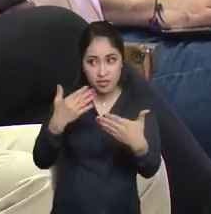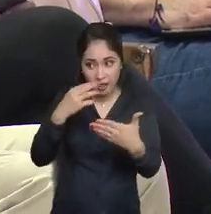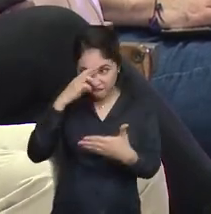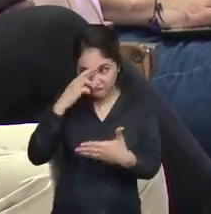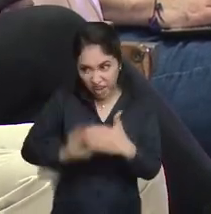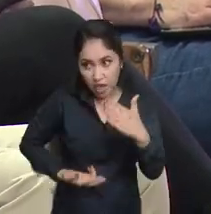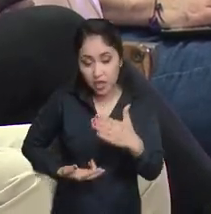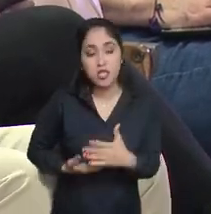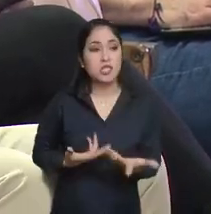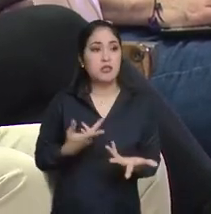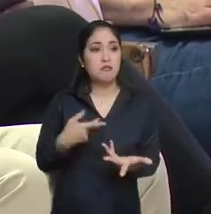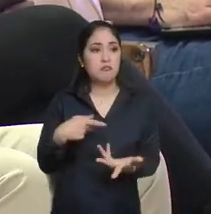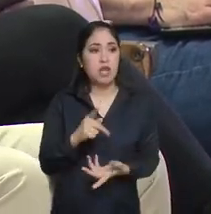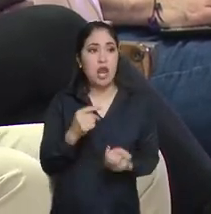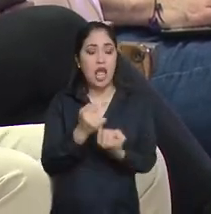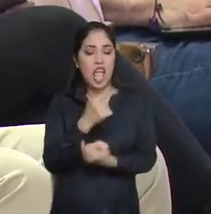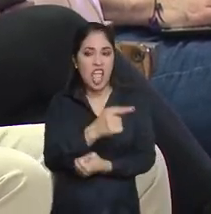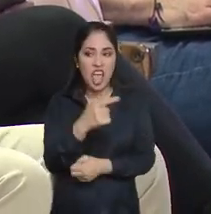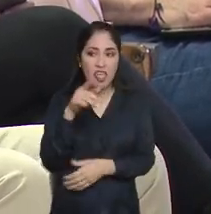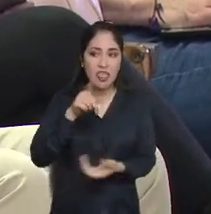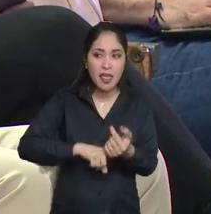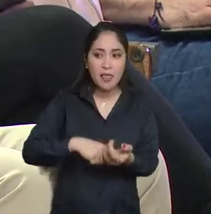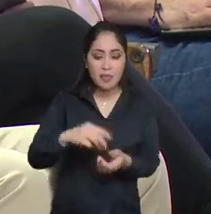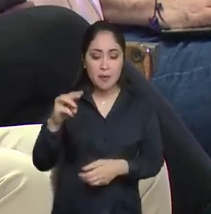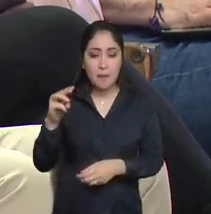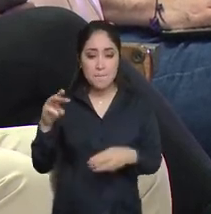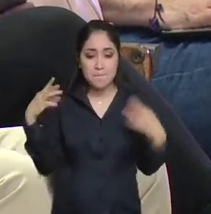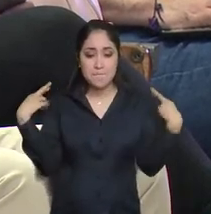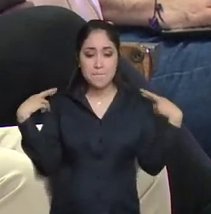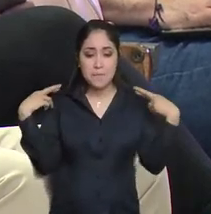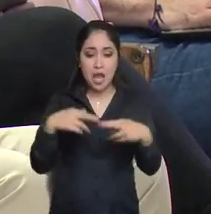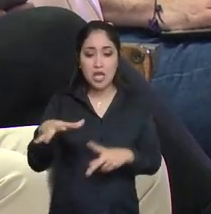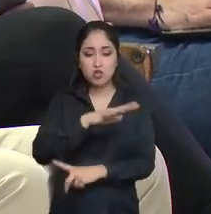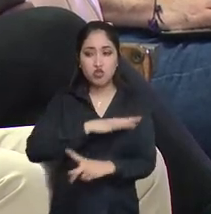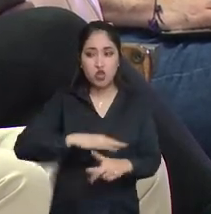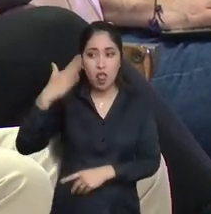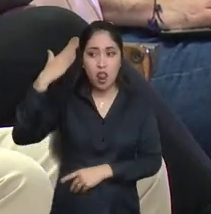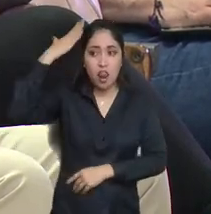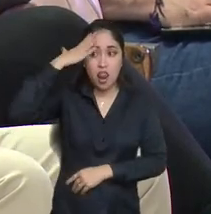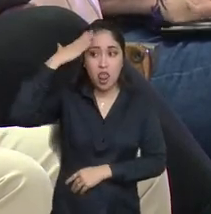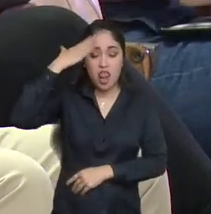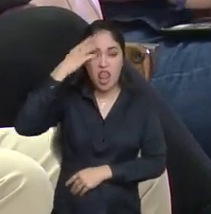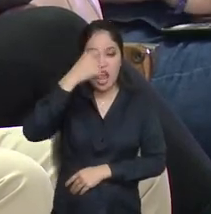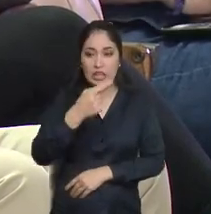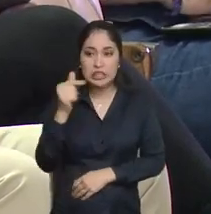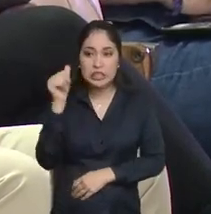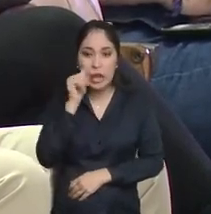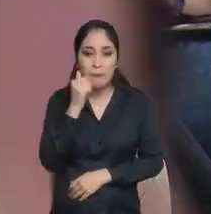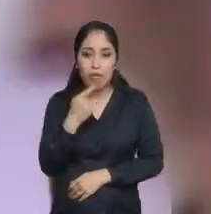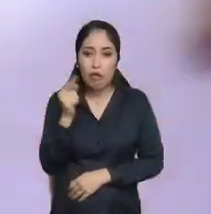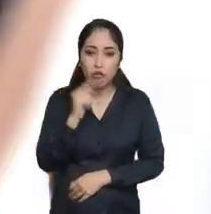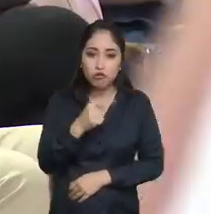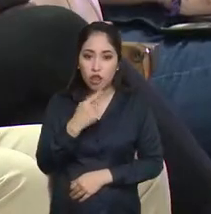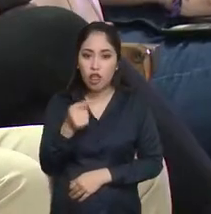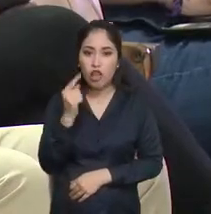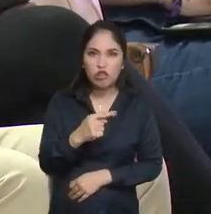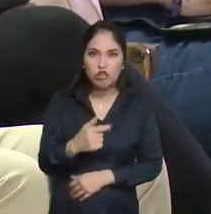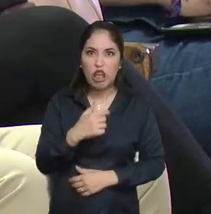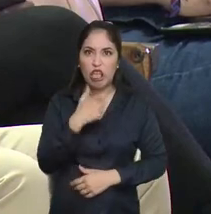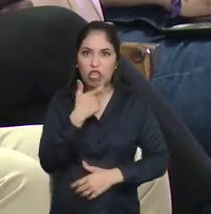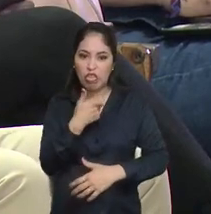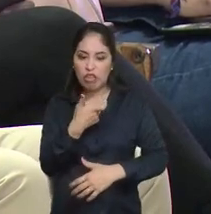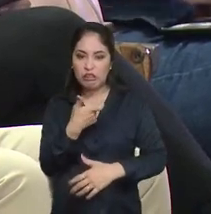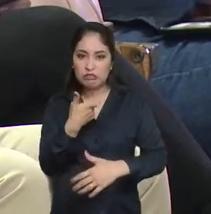líderes magisteriales que durante muchos años denunciaron corrupción. terminaron convirtiéndose en lo que juraban